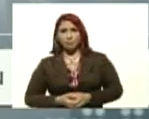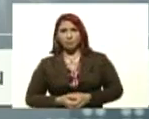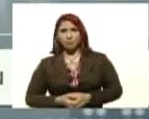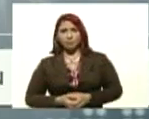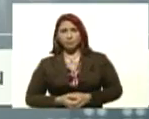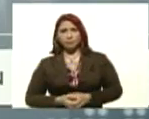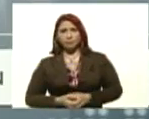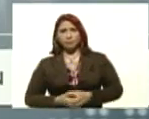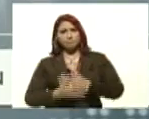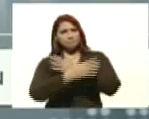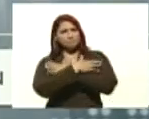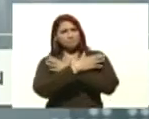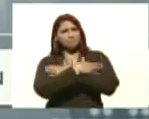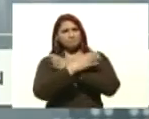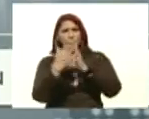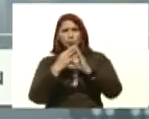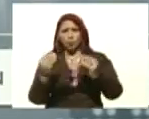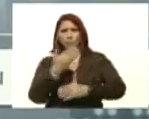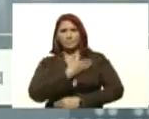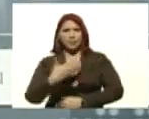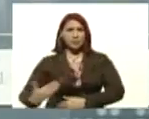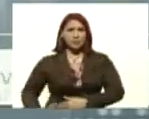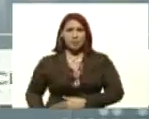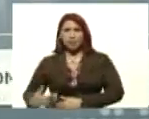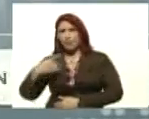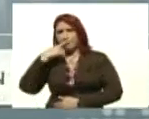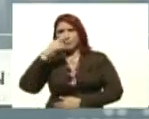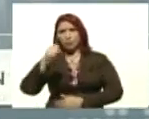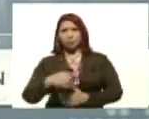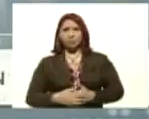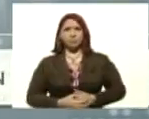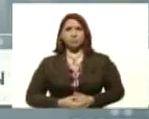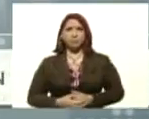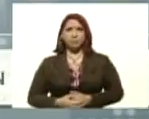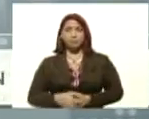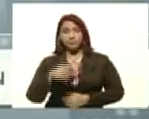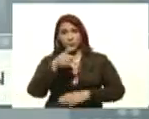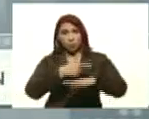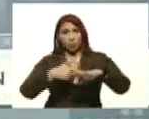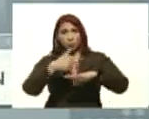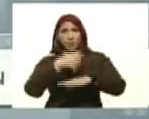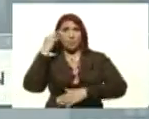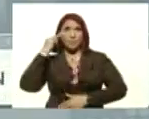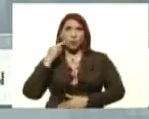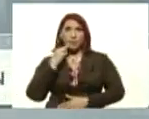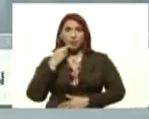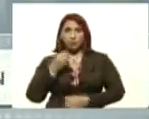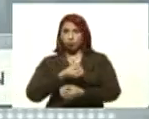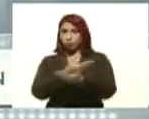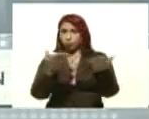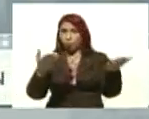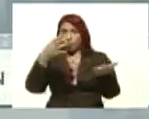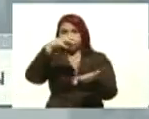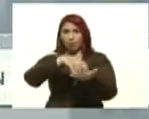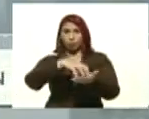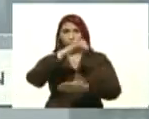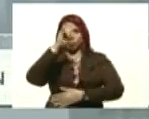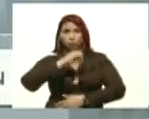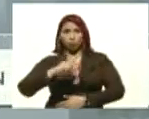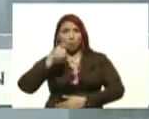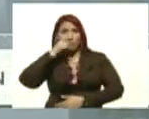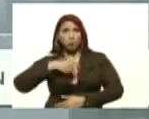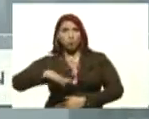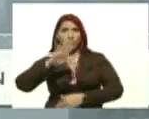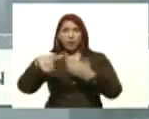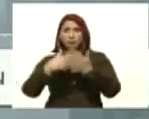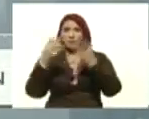y un abrazo de su presidente Nicolás Maduro y del gobierno bolivariano para todos los zulianos y zulianas. ¡Hasta